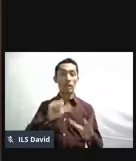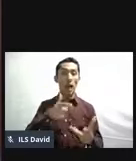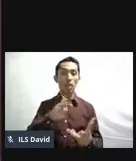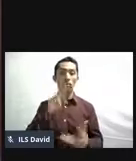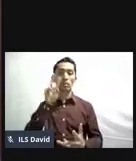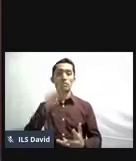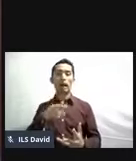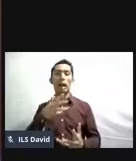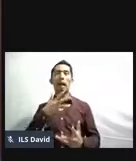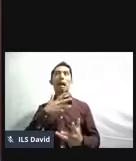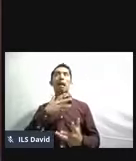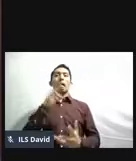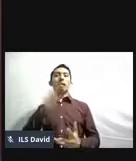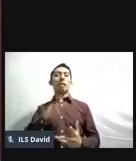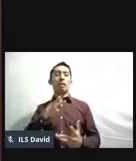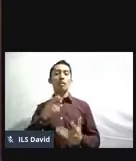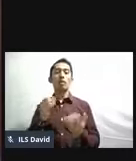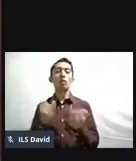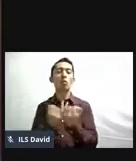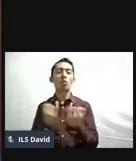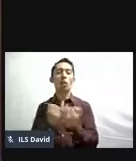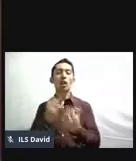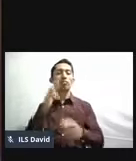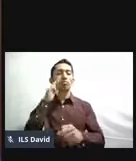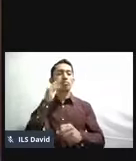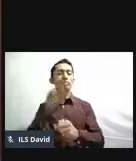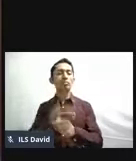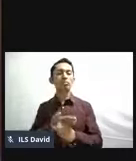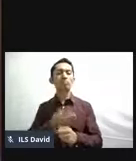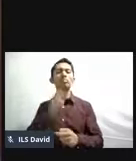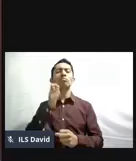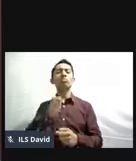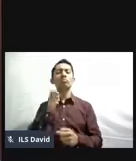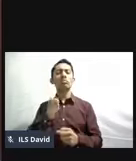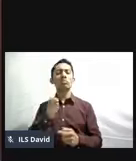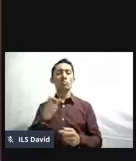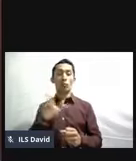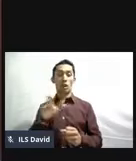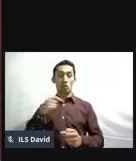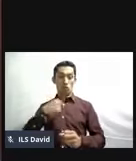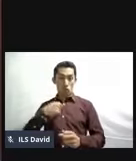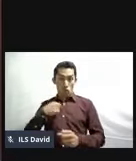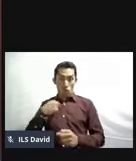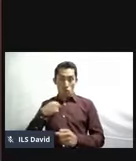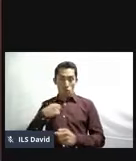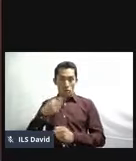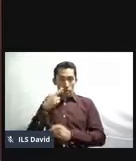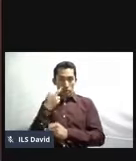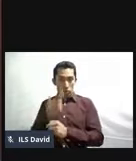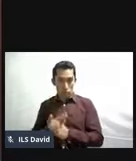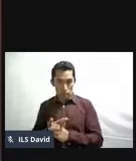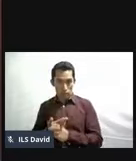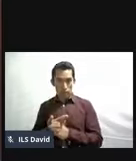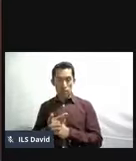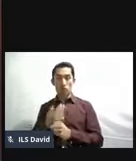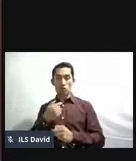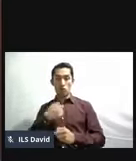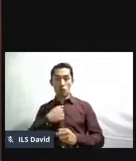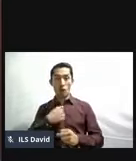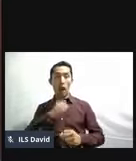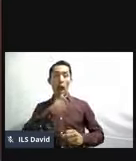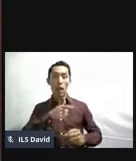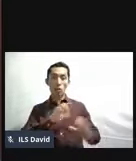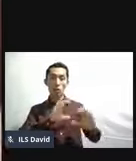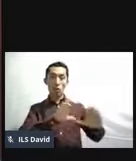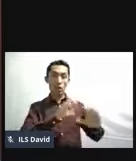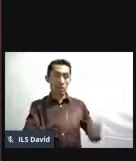También se manifiesta la responsabilidad al hecho de ser responsable de alguien o de algo. Bueno,